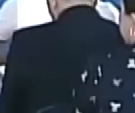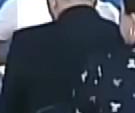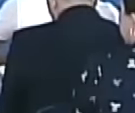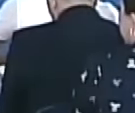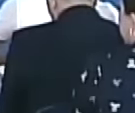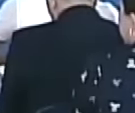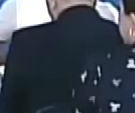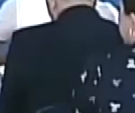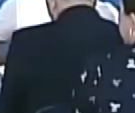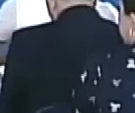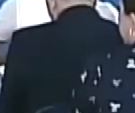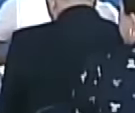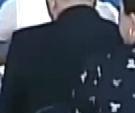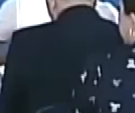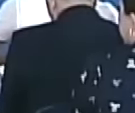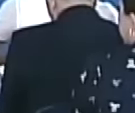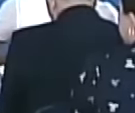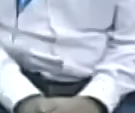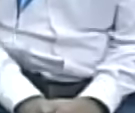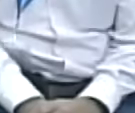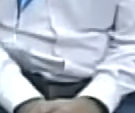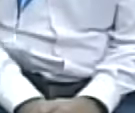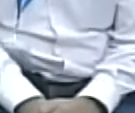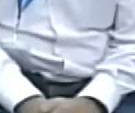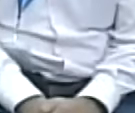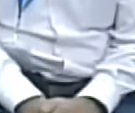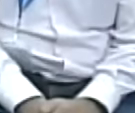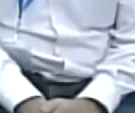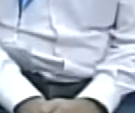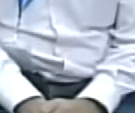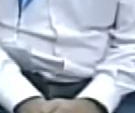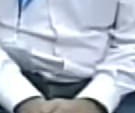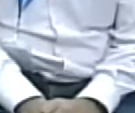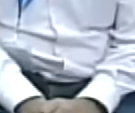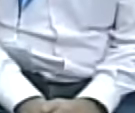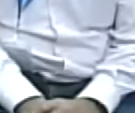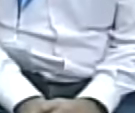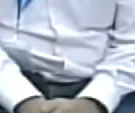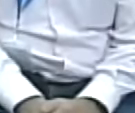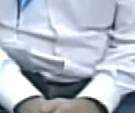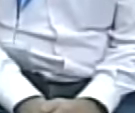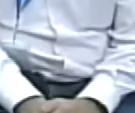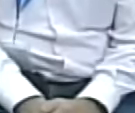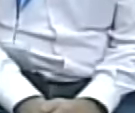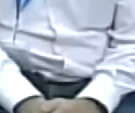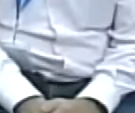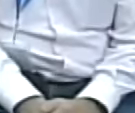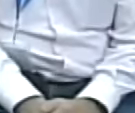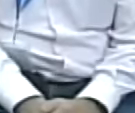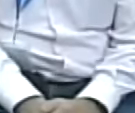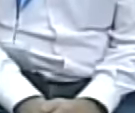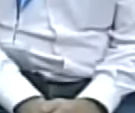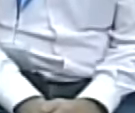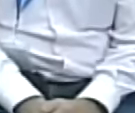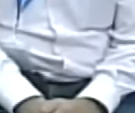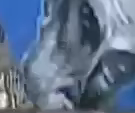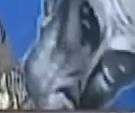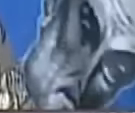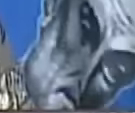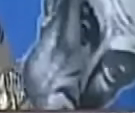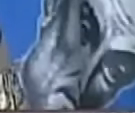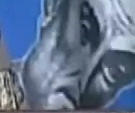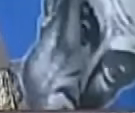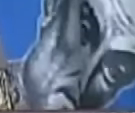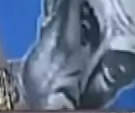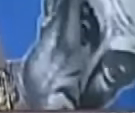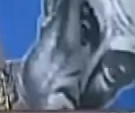esta cobertura de esta discusión que se desarrolla acá en los espacios de la Universidad Bolivariana de Venezuela. En este momento hace su intervención la presidenta del